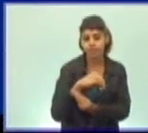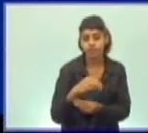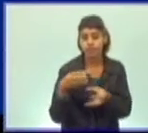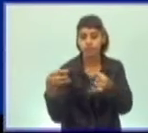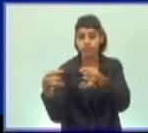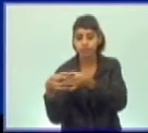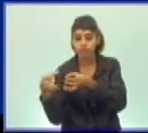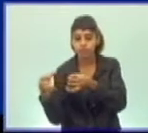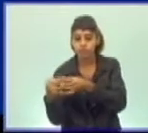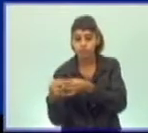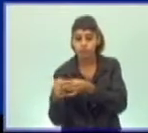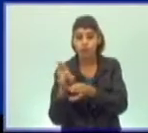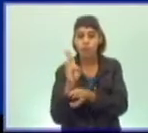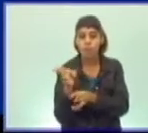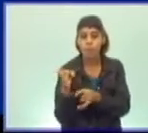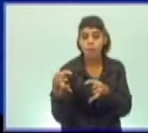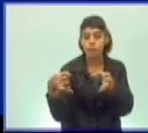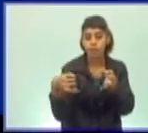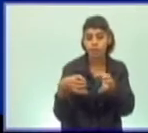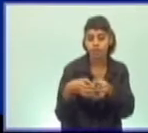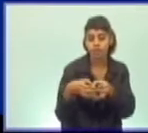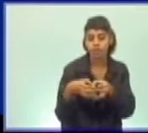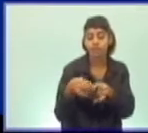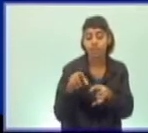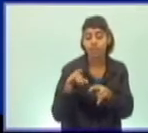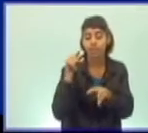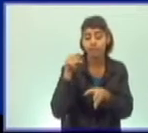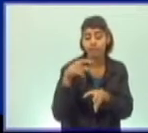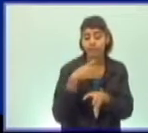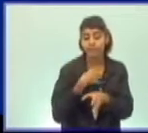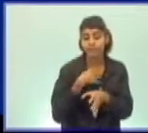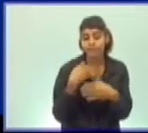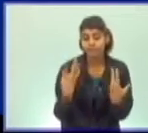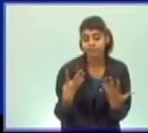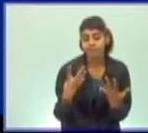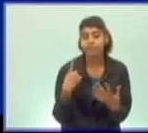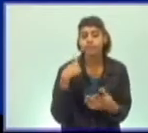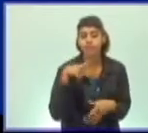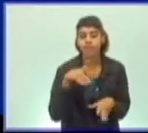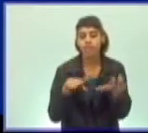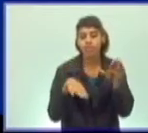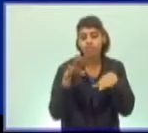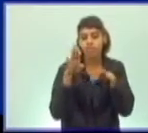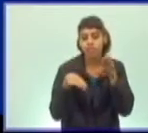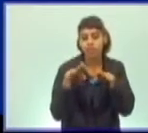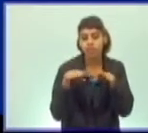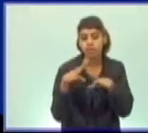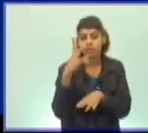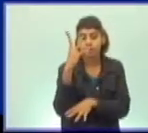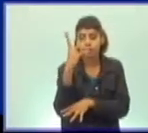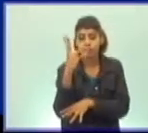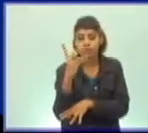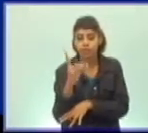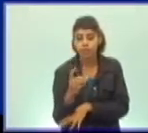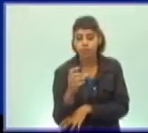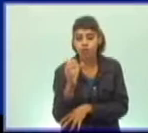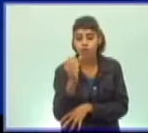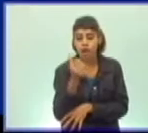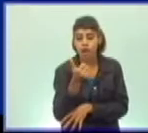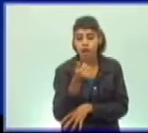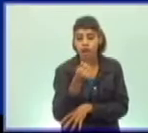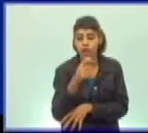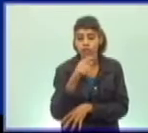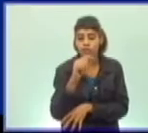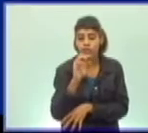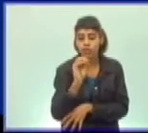cuenta que todas estas variaciones son en dependencia del número atómico. Y lo vamos a ir recordando en el transcurso